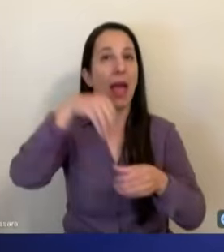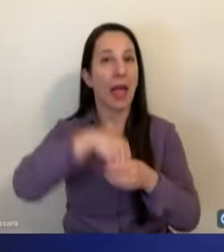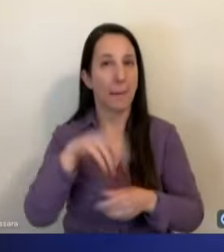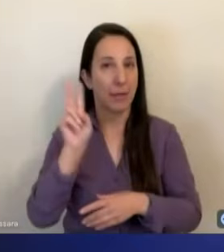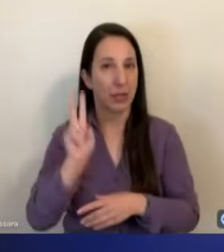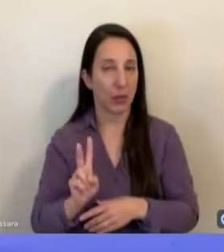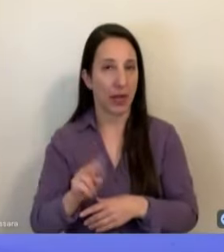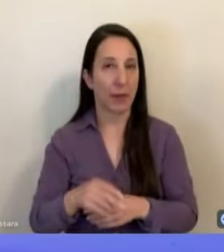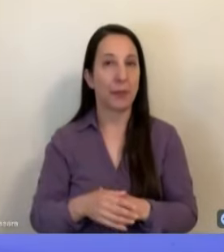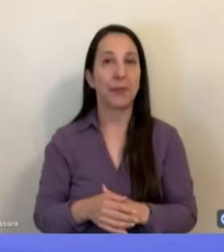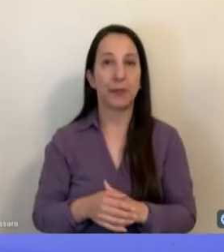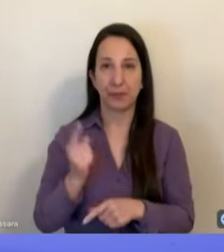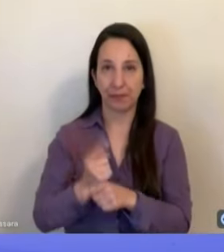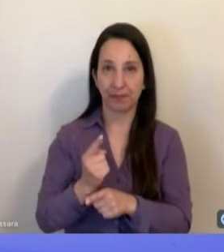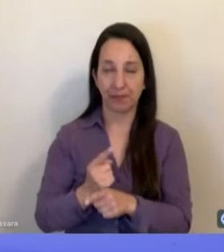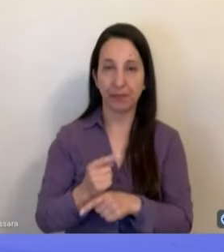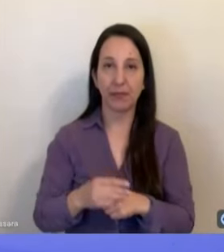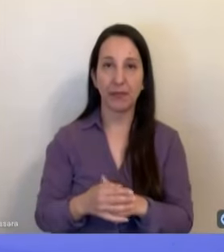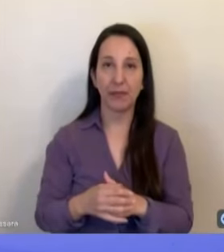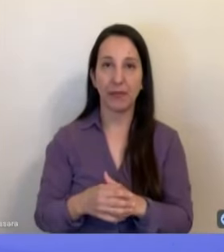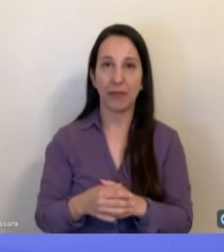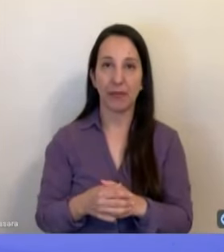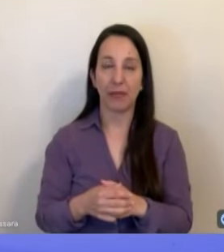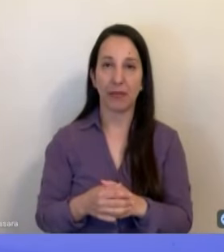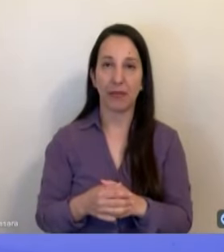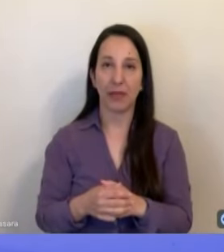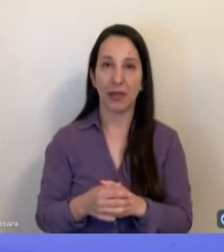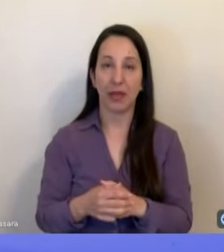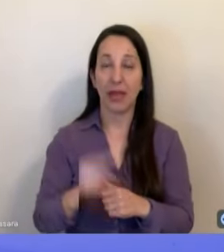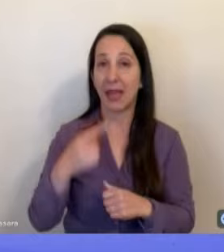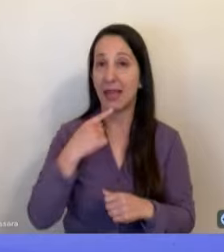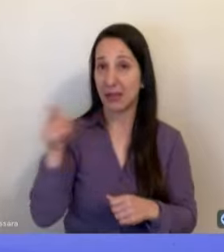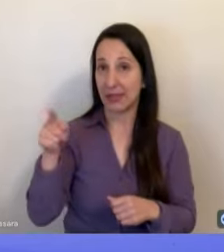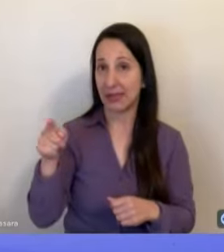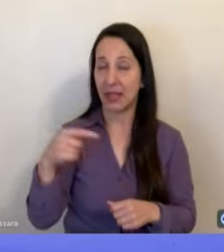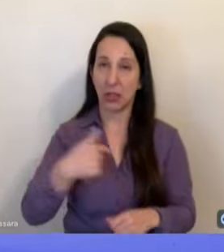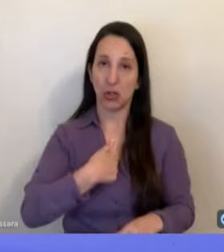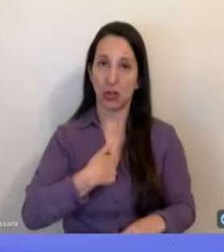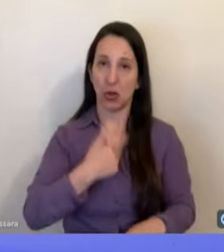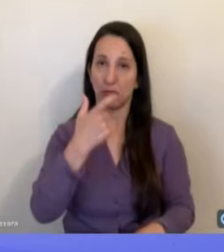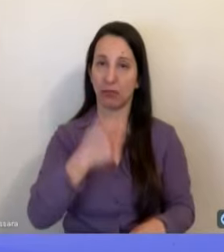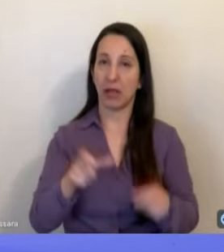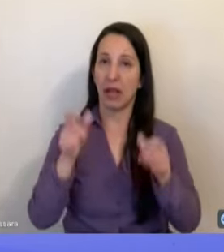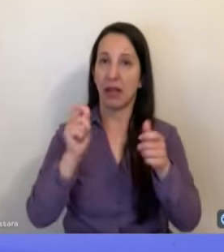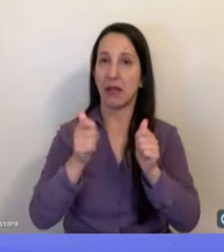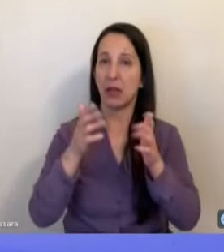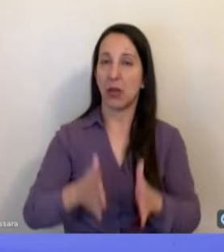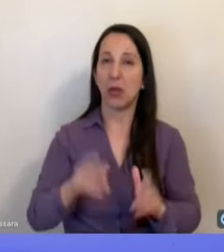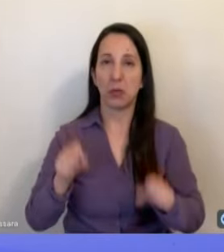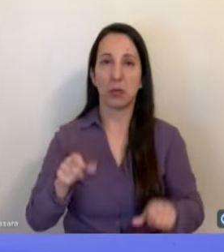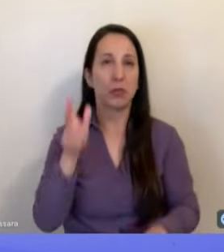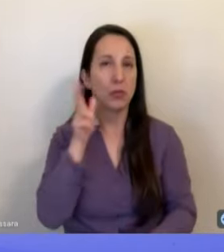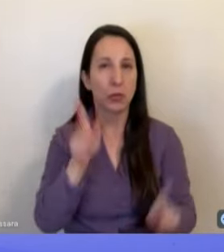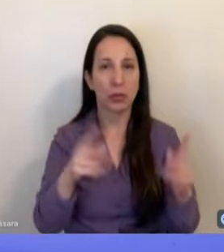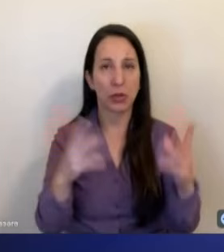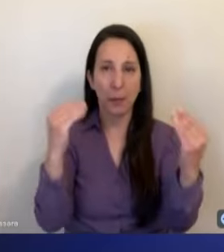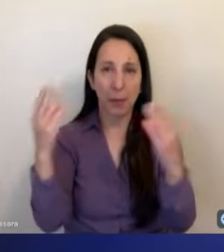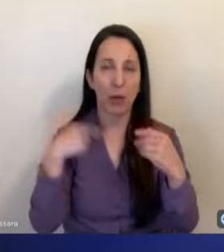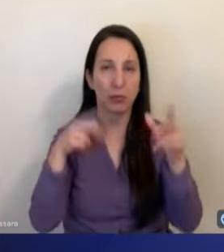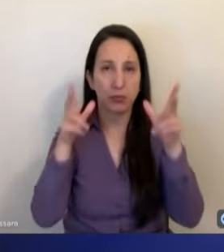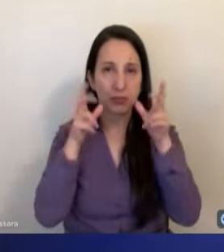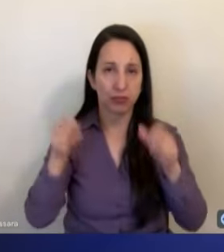correcto. Usted dice, yo soy un candidato y una persona que escucha a la gente, don Walter.